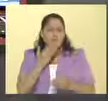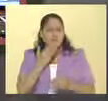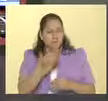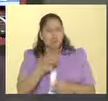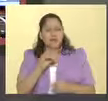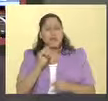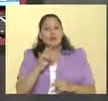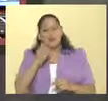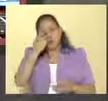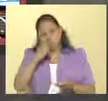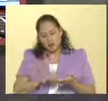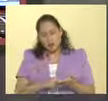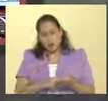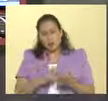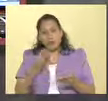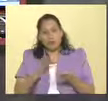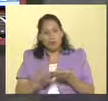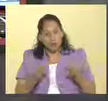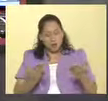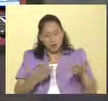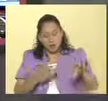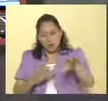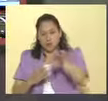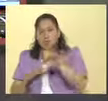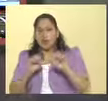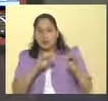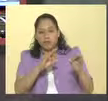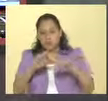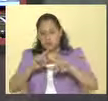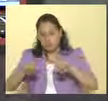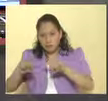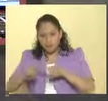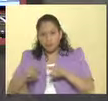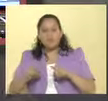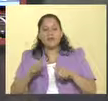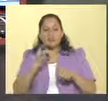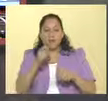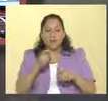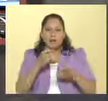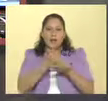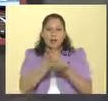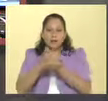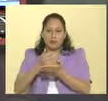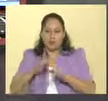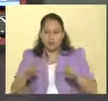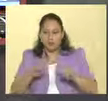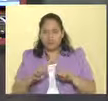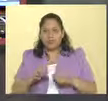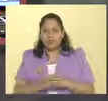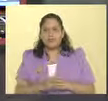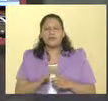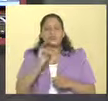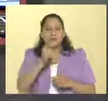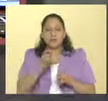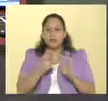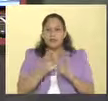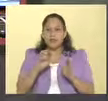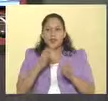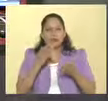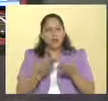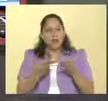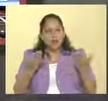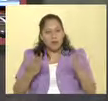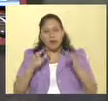las fuentes profundas de ese desencanto tienen que ver, por un lado, con las